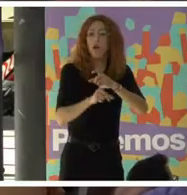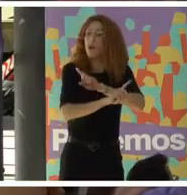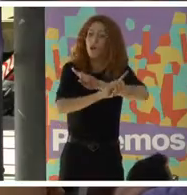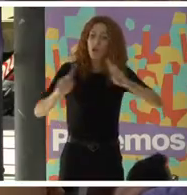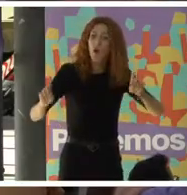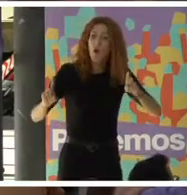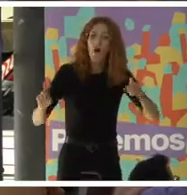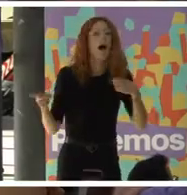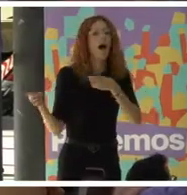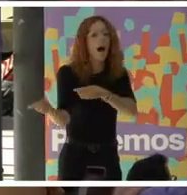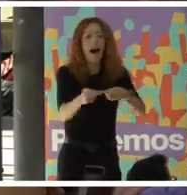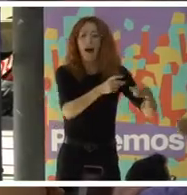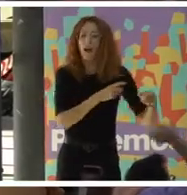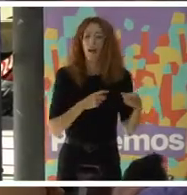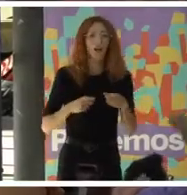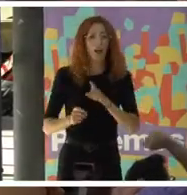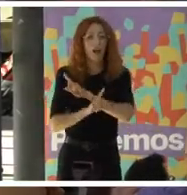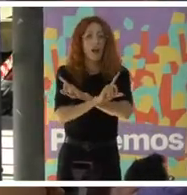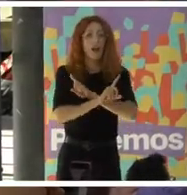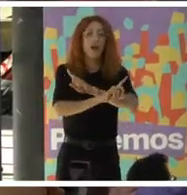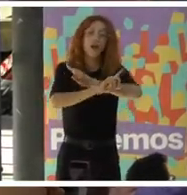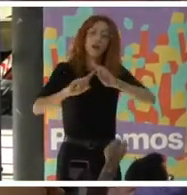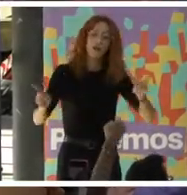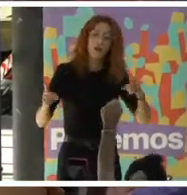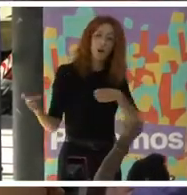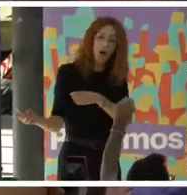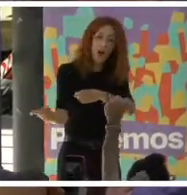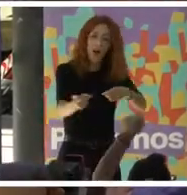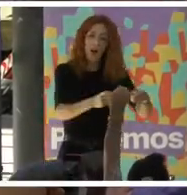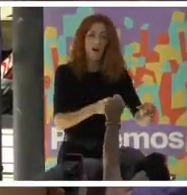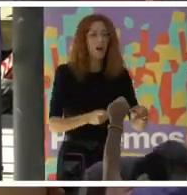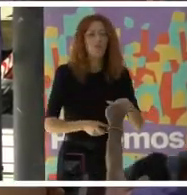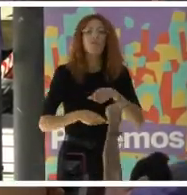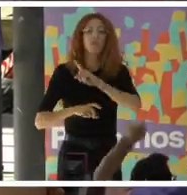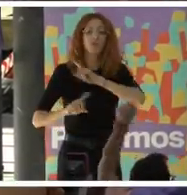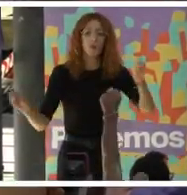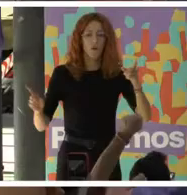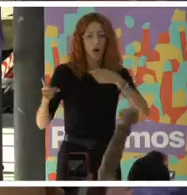No a la guerra, no a la guerra.